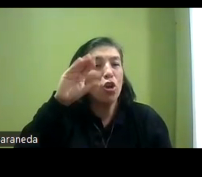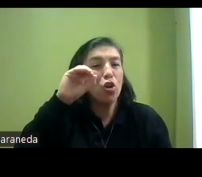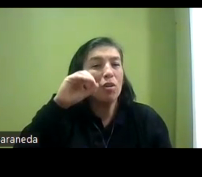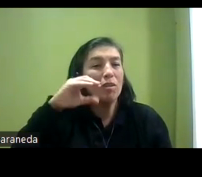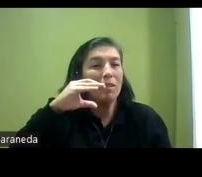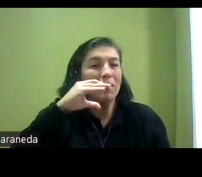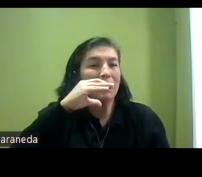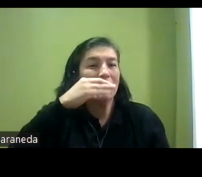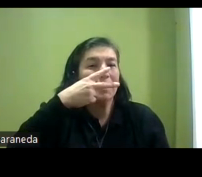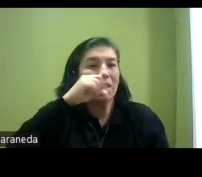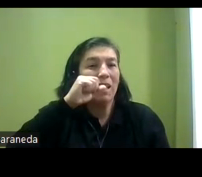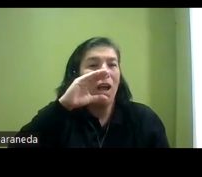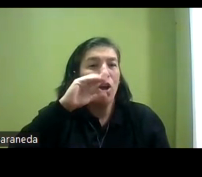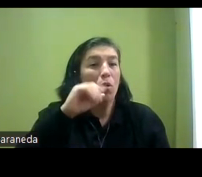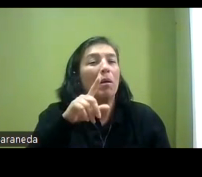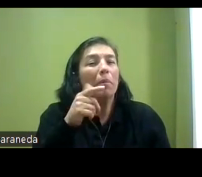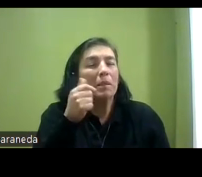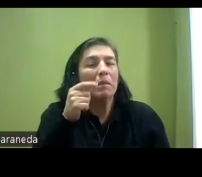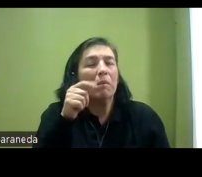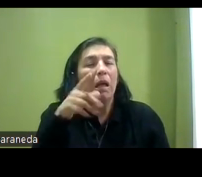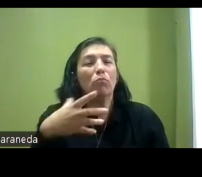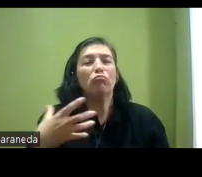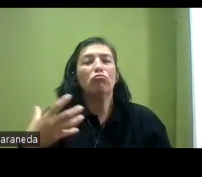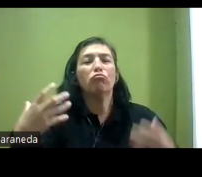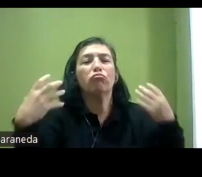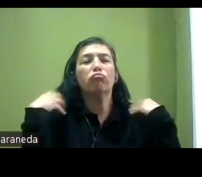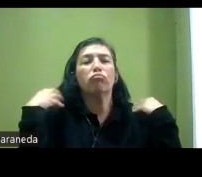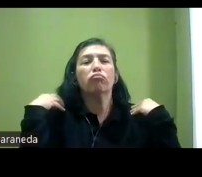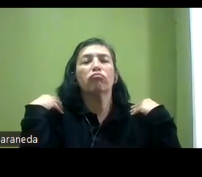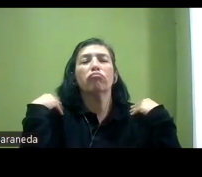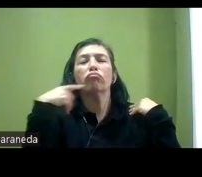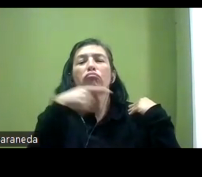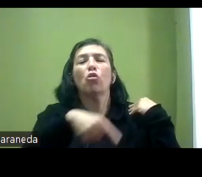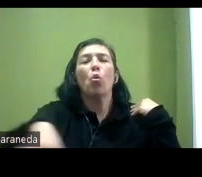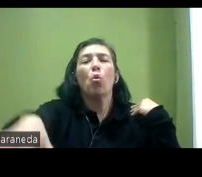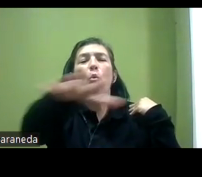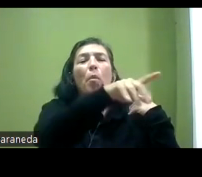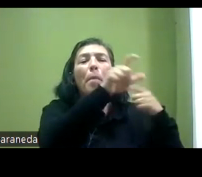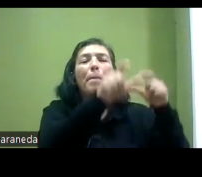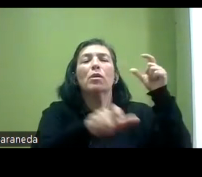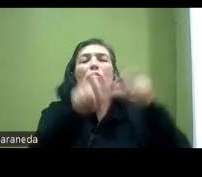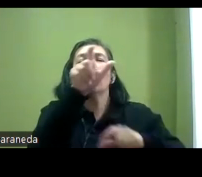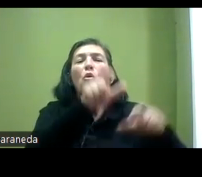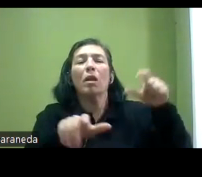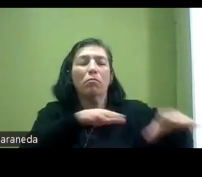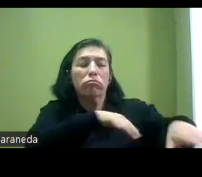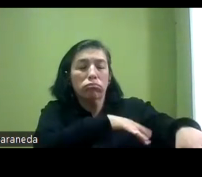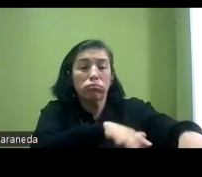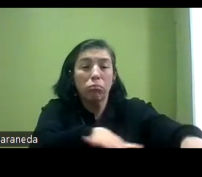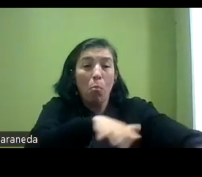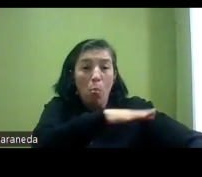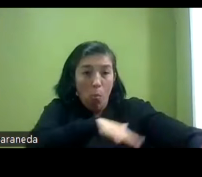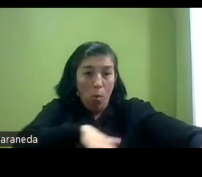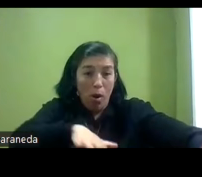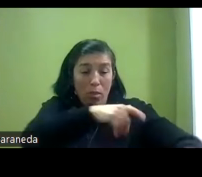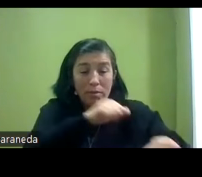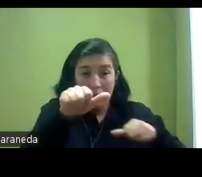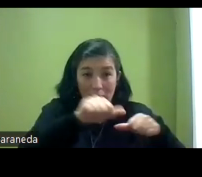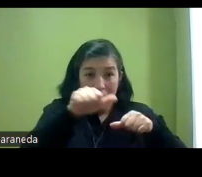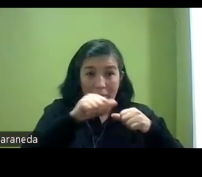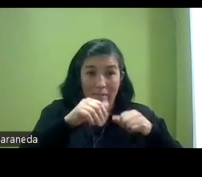como quien dice, domina a los camanchacas de la costa o del puerto de Arica y